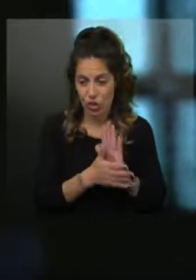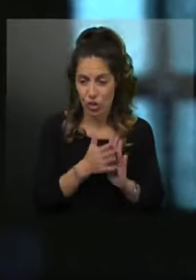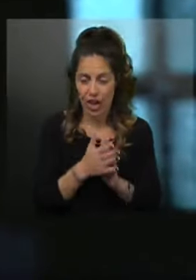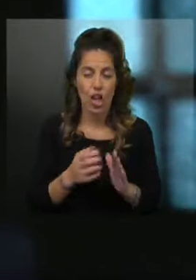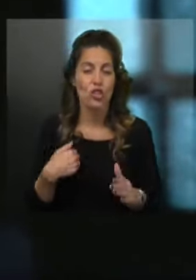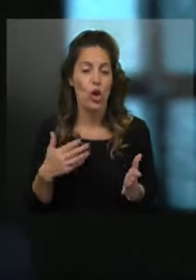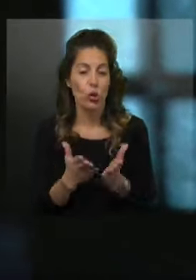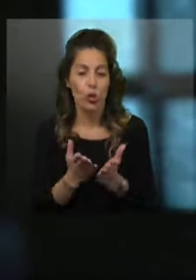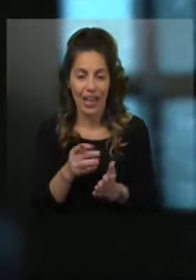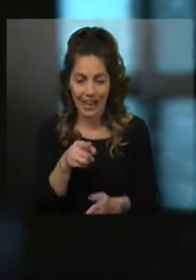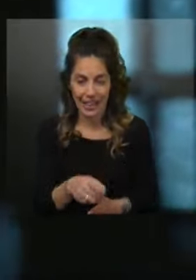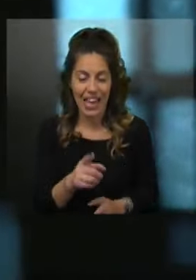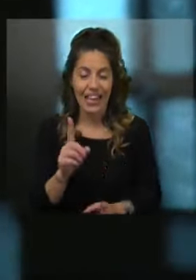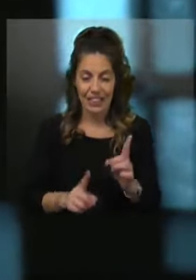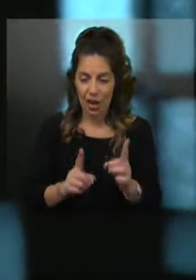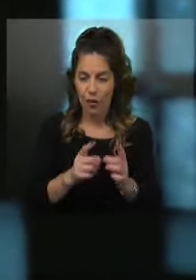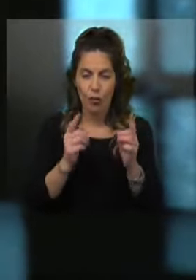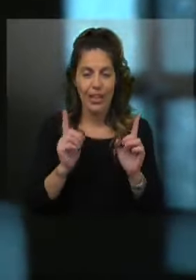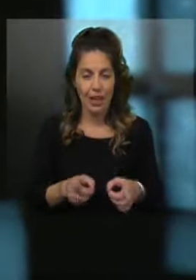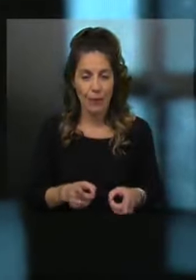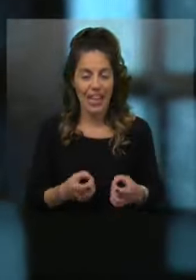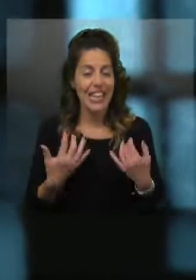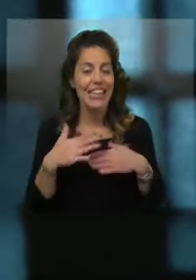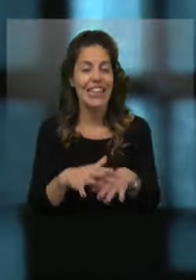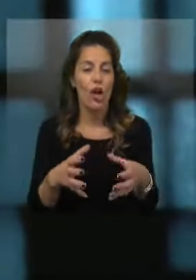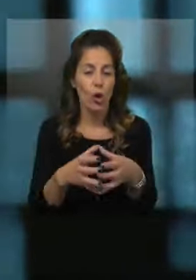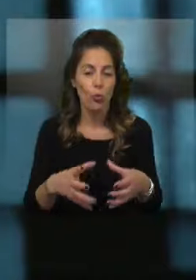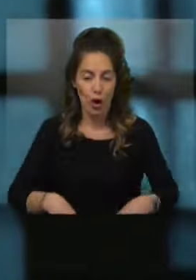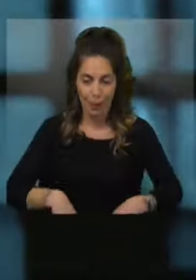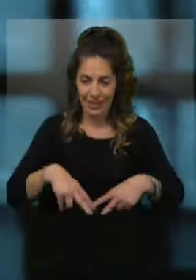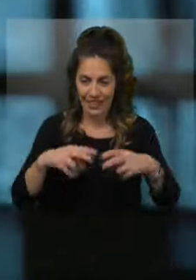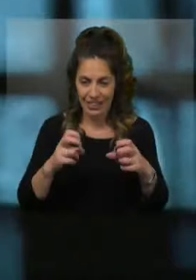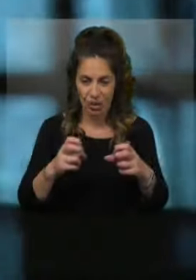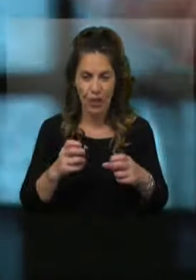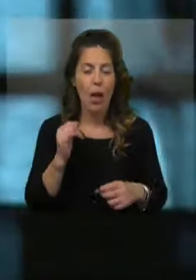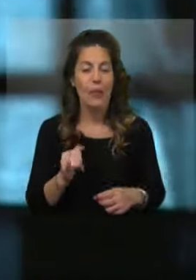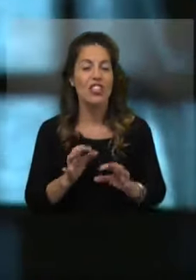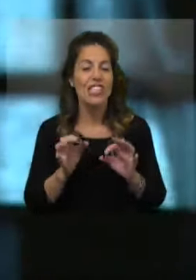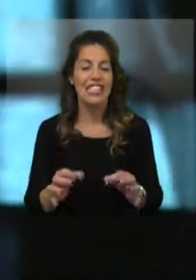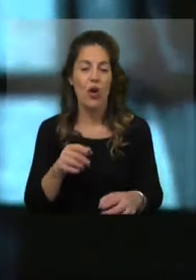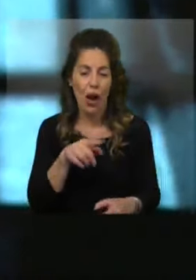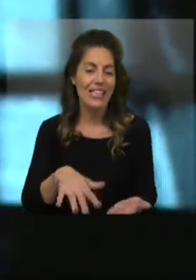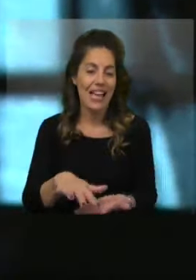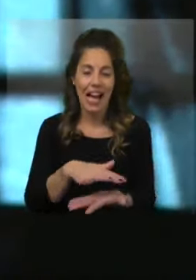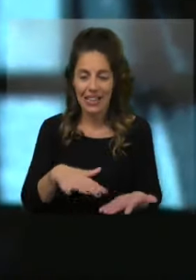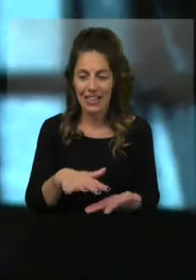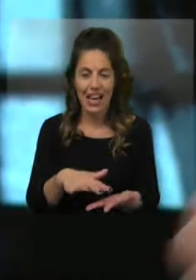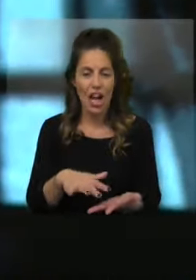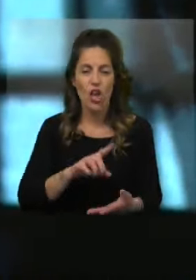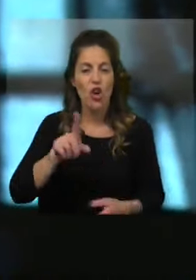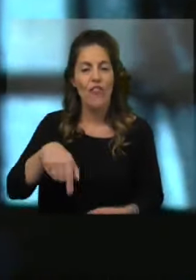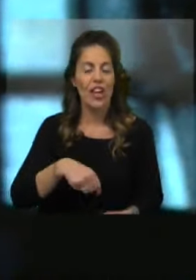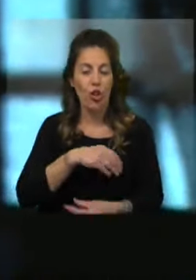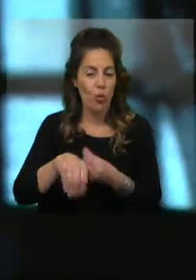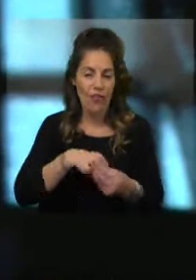estudié ahí y y en la facultad también formo parte del grupo de investigación eh pero sí llego llego ahí eh No vengo de una familia de